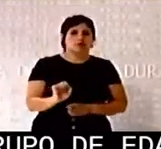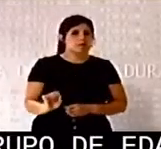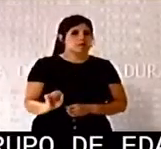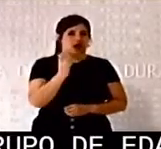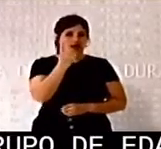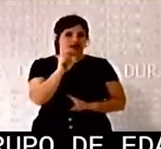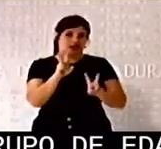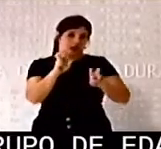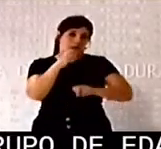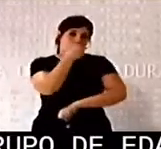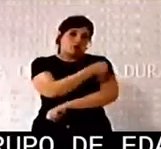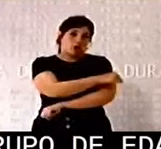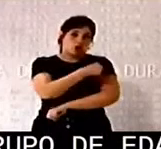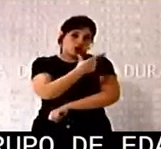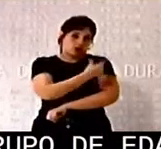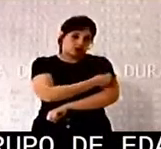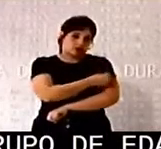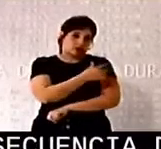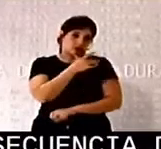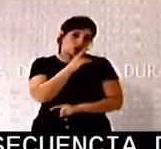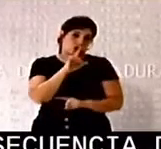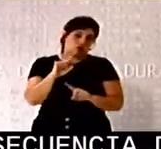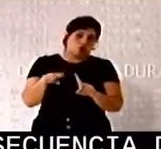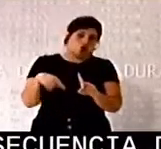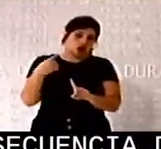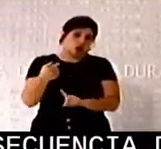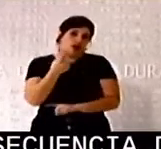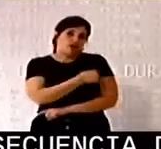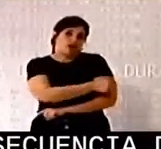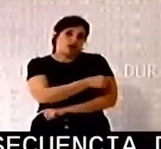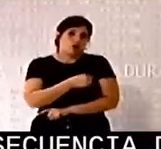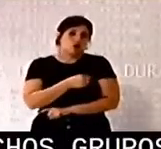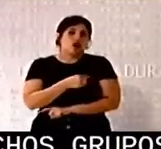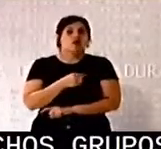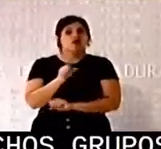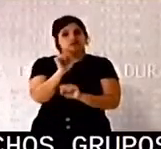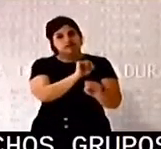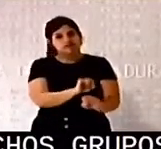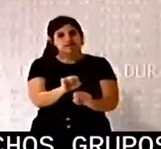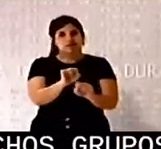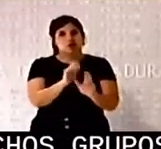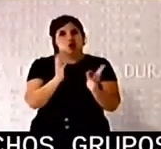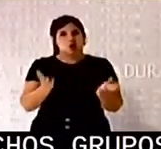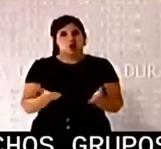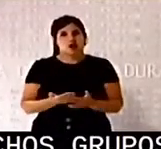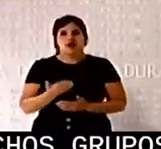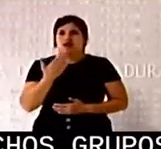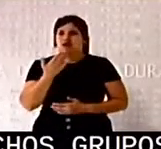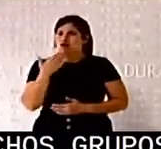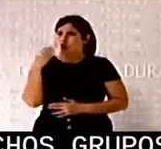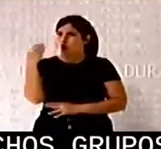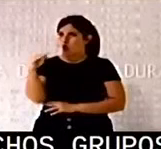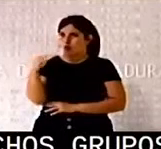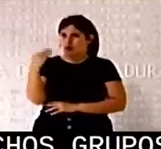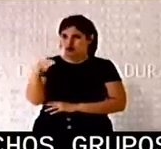vacunación, como consecuencia de la vacunación que está protegiendo a muchos grupos de edad, son grupos de edad muy jóvenes.